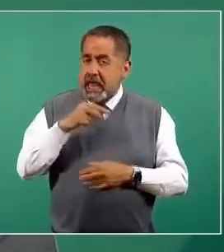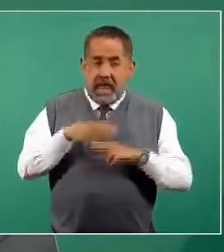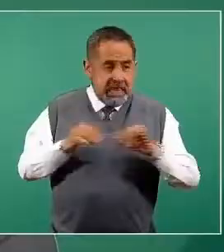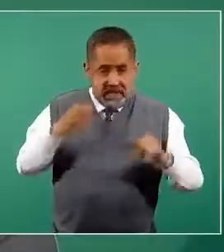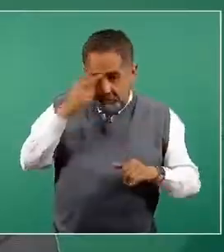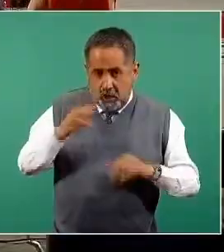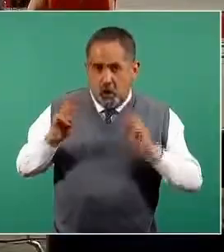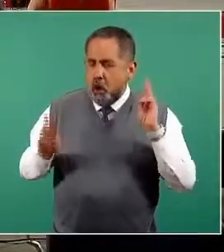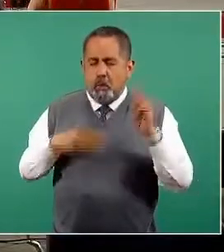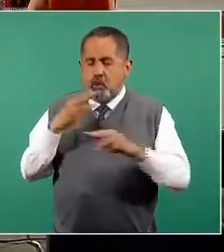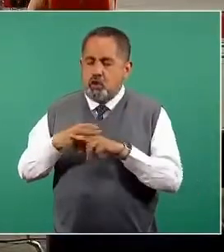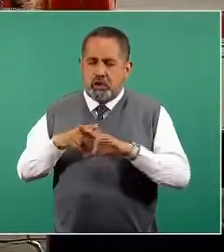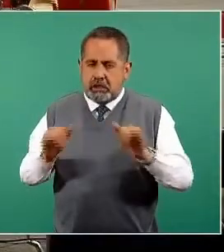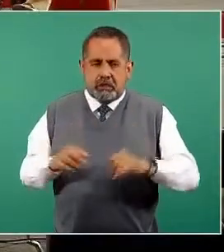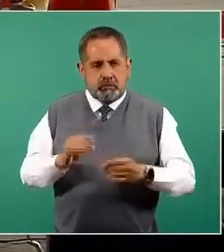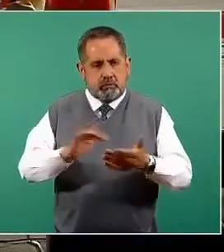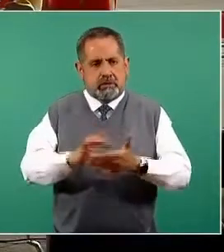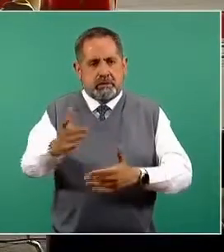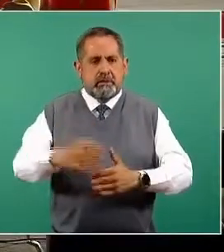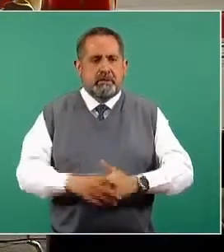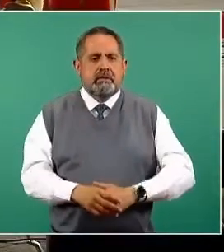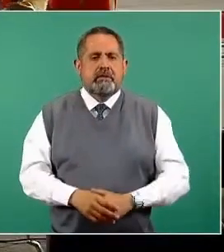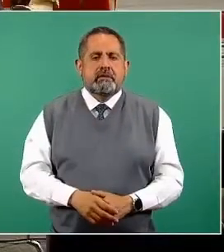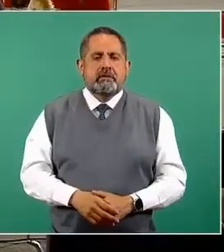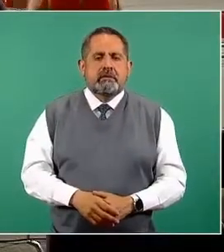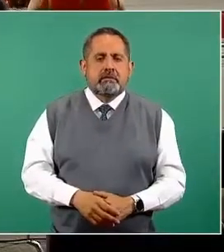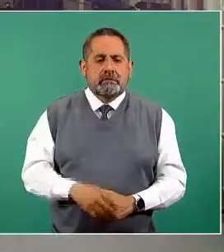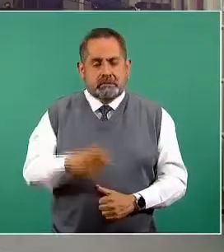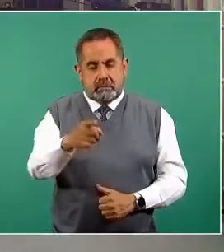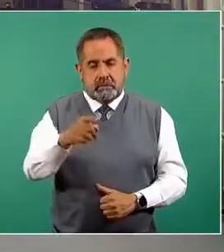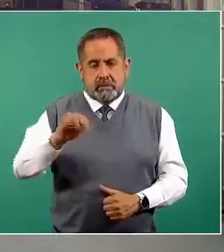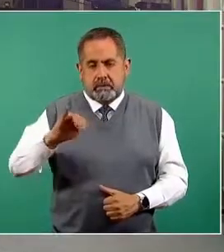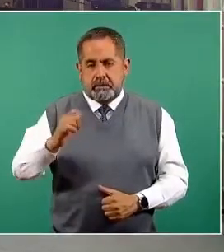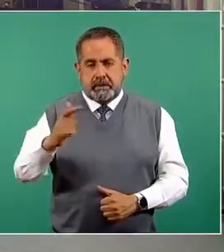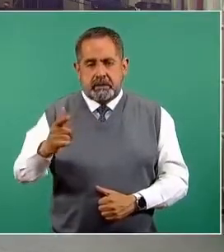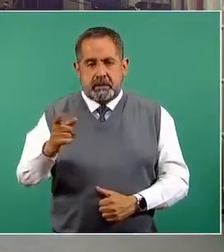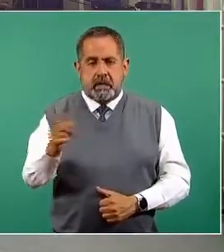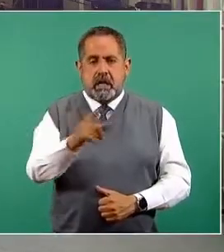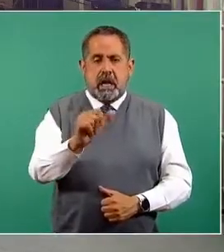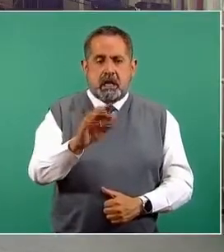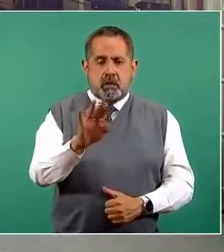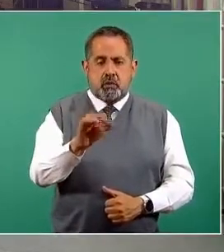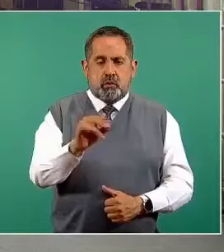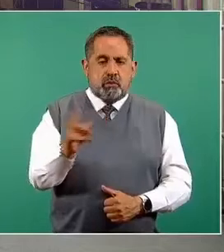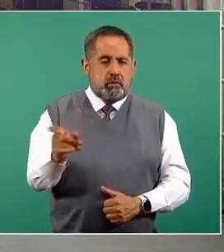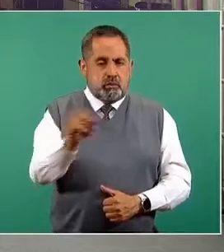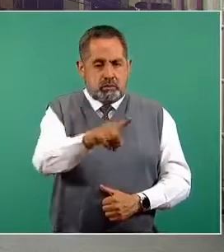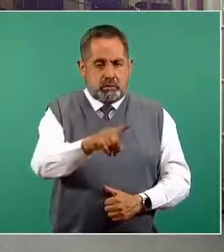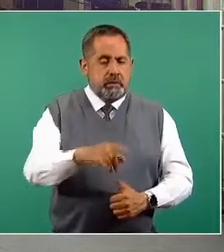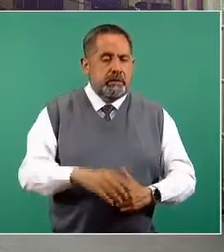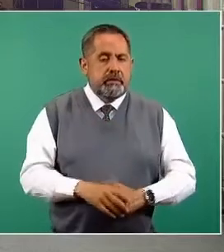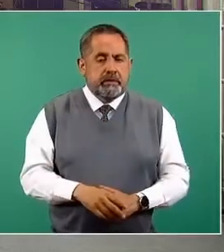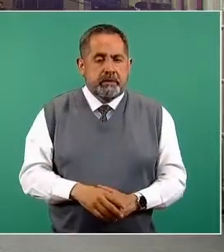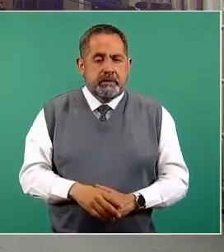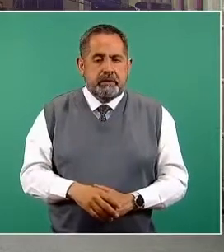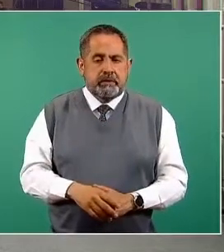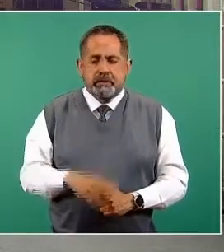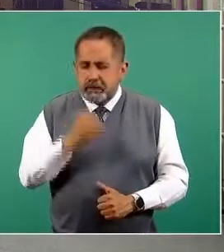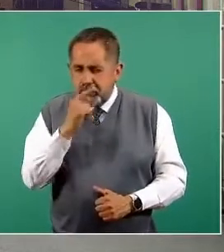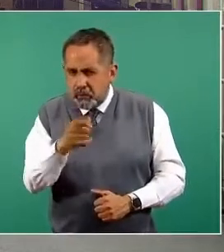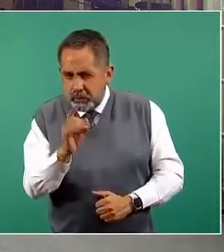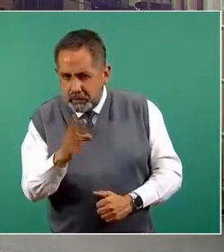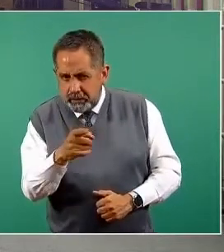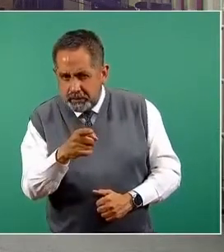mundo. Sí, muchas gracias. Aquí vámonos con Miguel, con Arturo, y nos regresamos acá con… ¿Usted ya pasó?